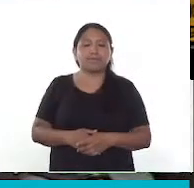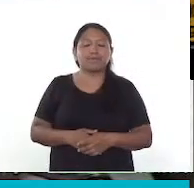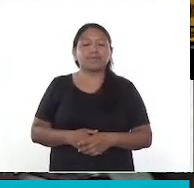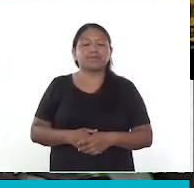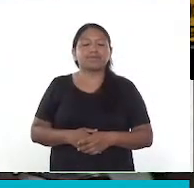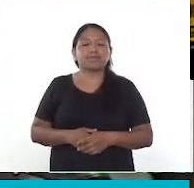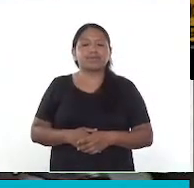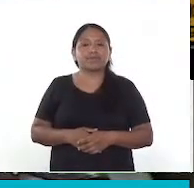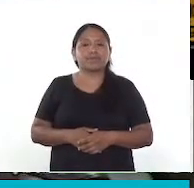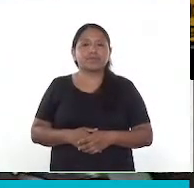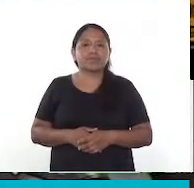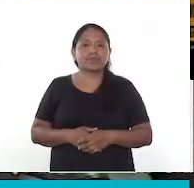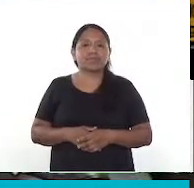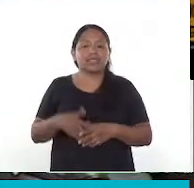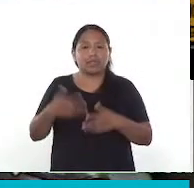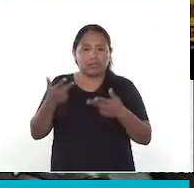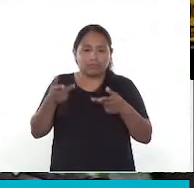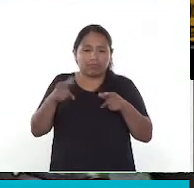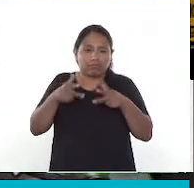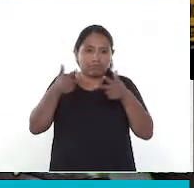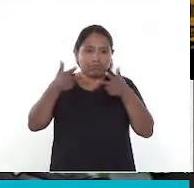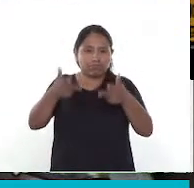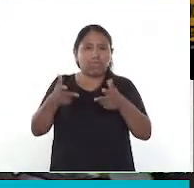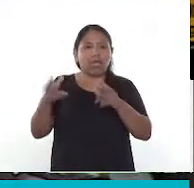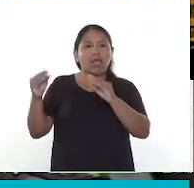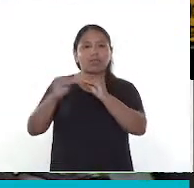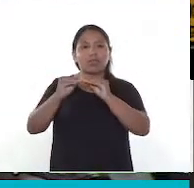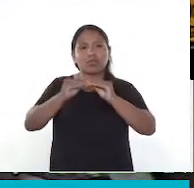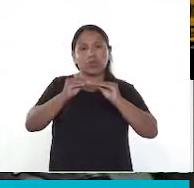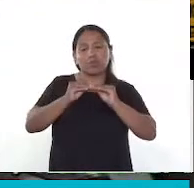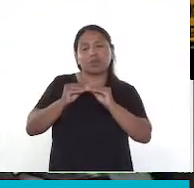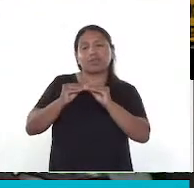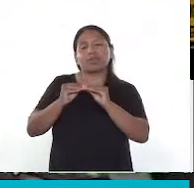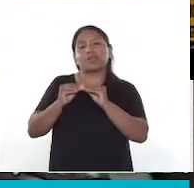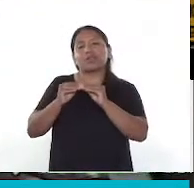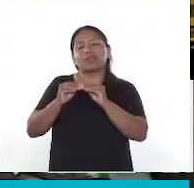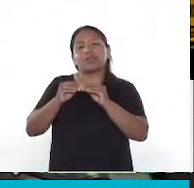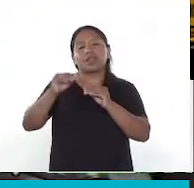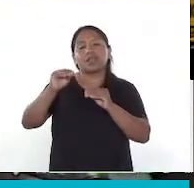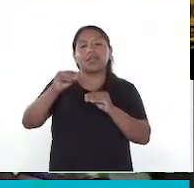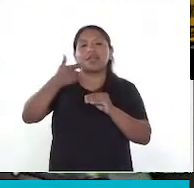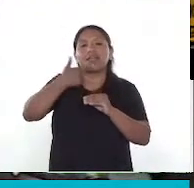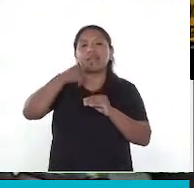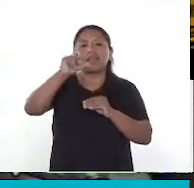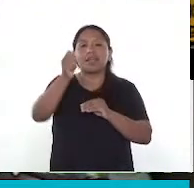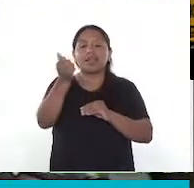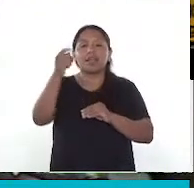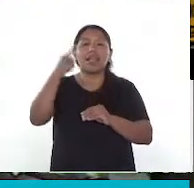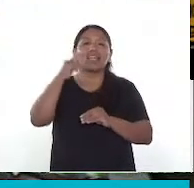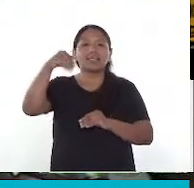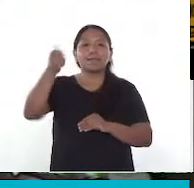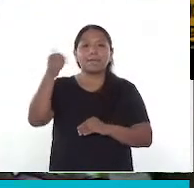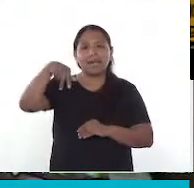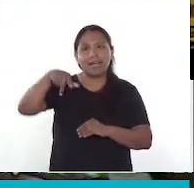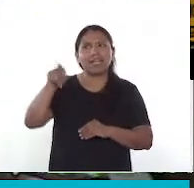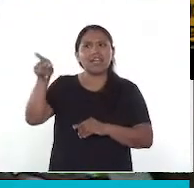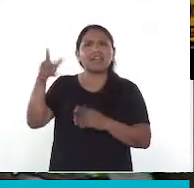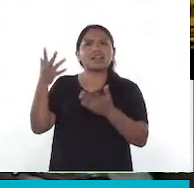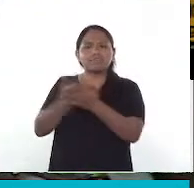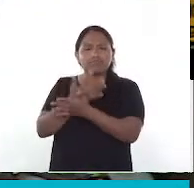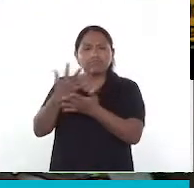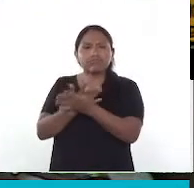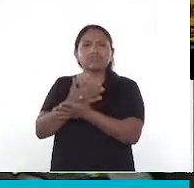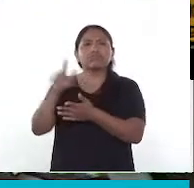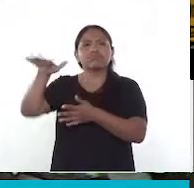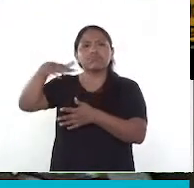también voy a hacer menciona a mi compañero de bancada rubén eslaiman que se sufrió muchísimo en san martín